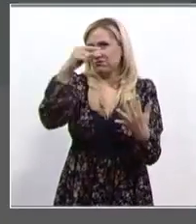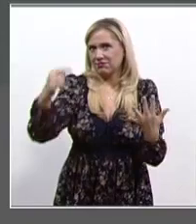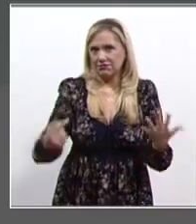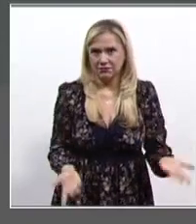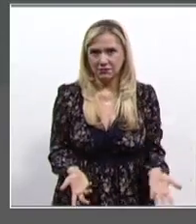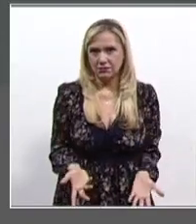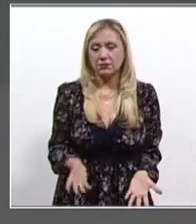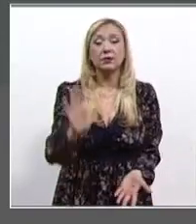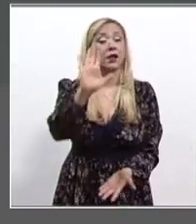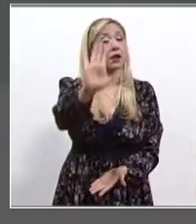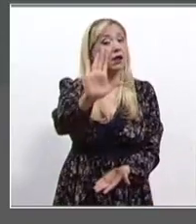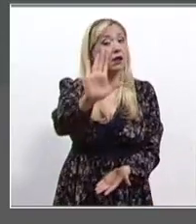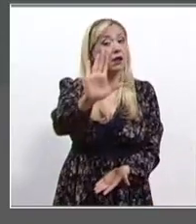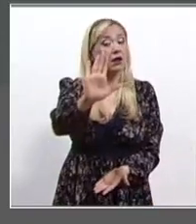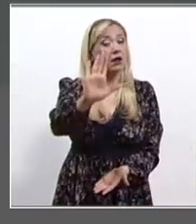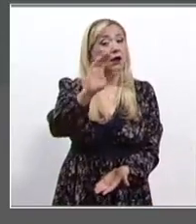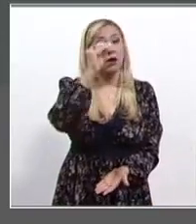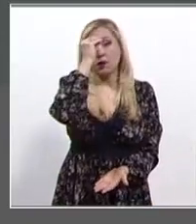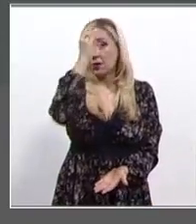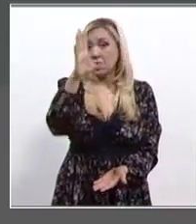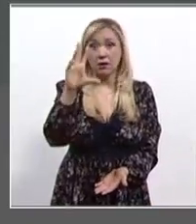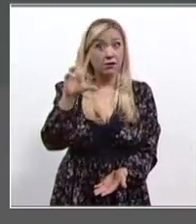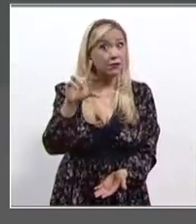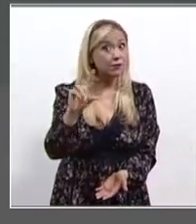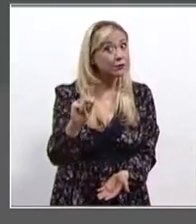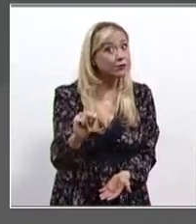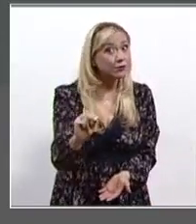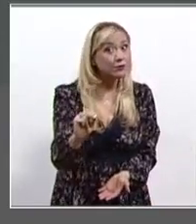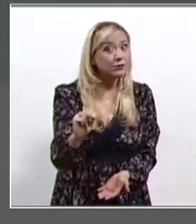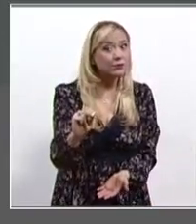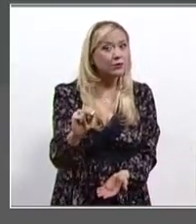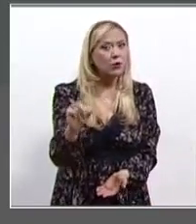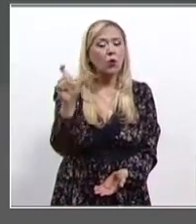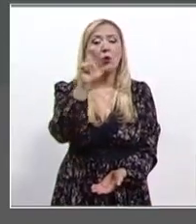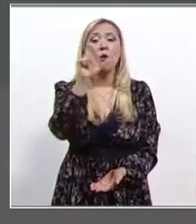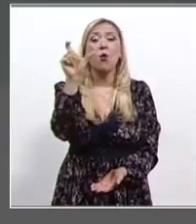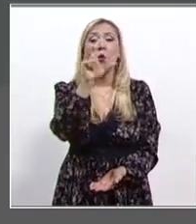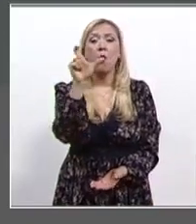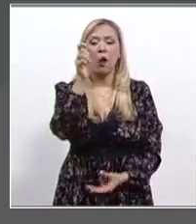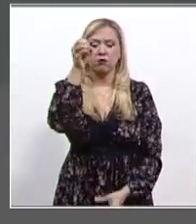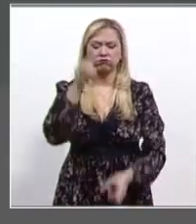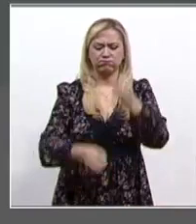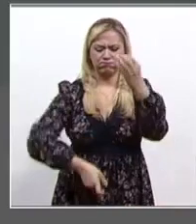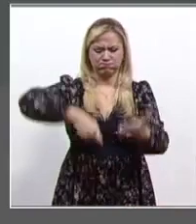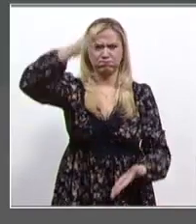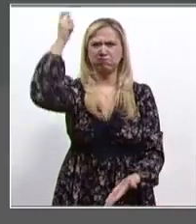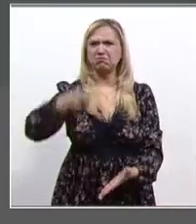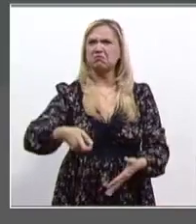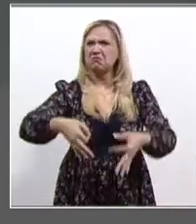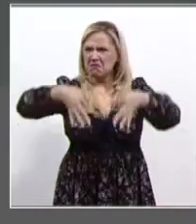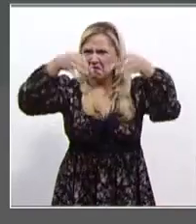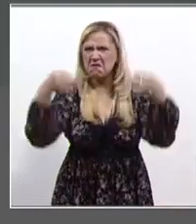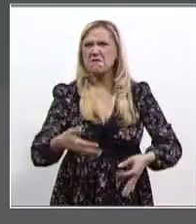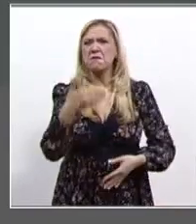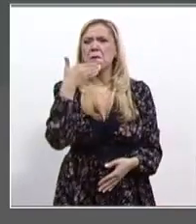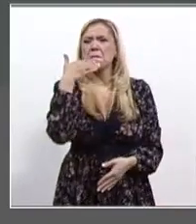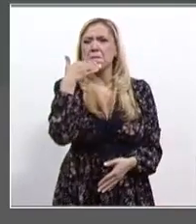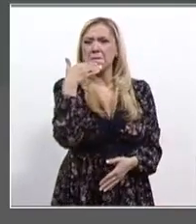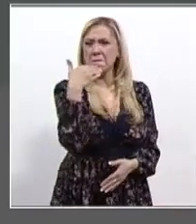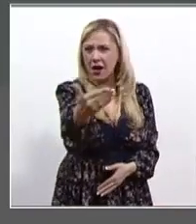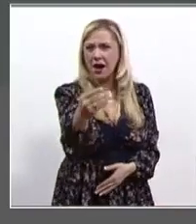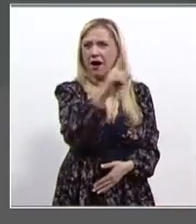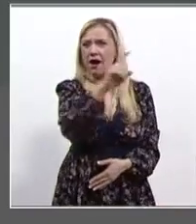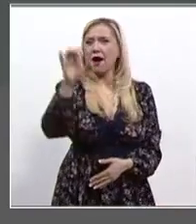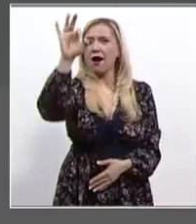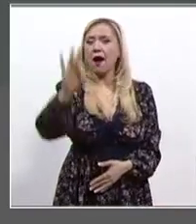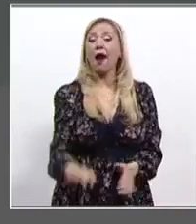No olvidemos que los recursos judiciales efectivos fungen